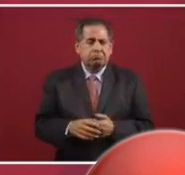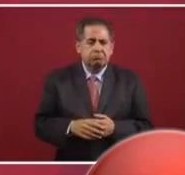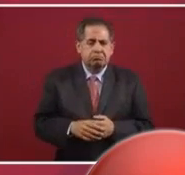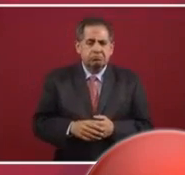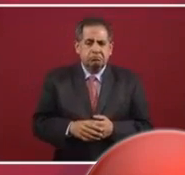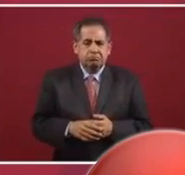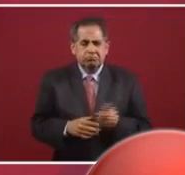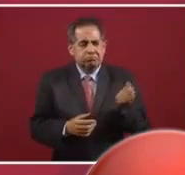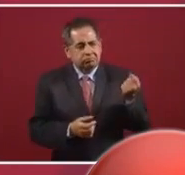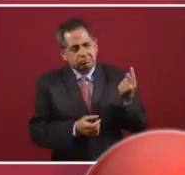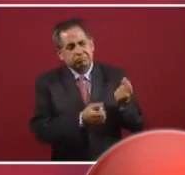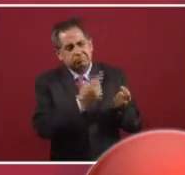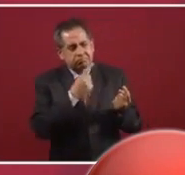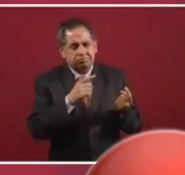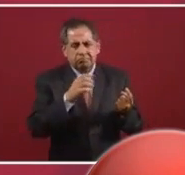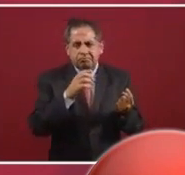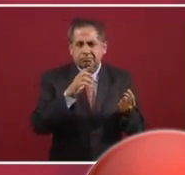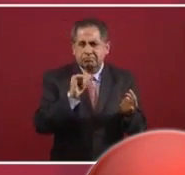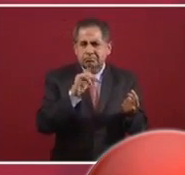Claudio X González,